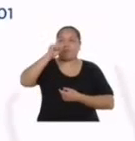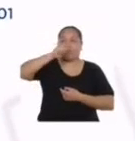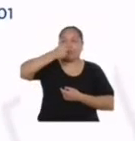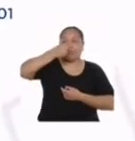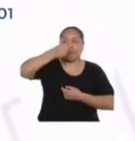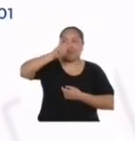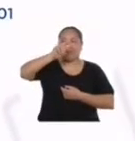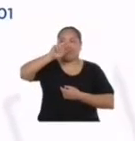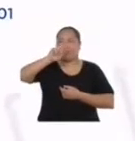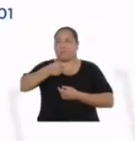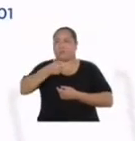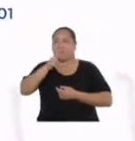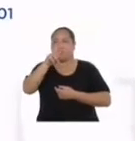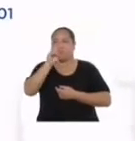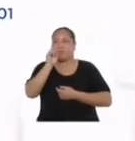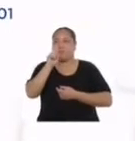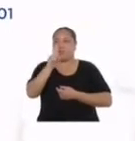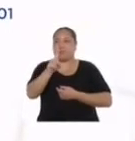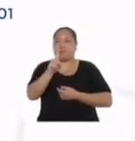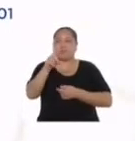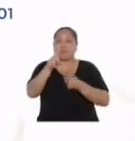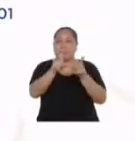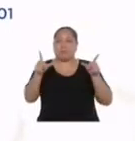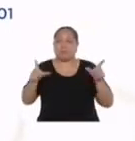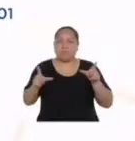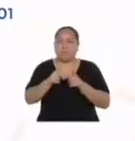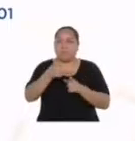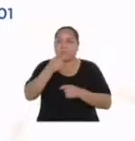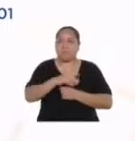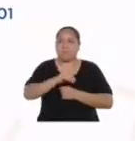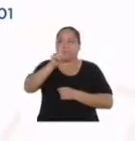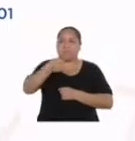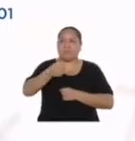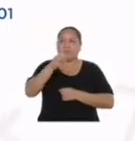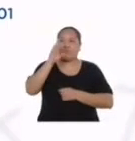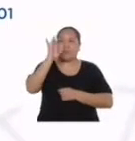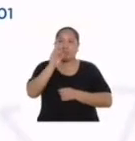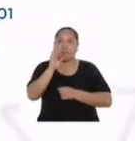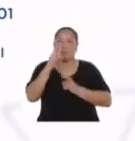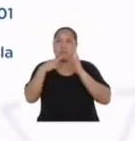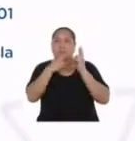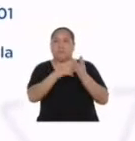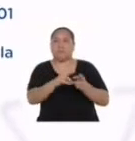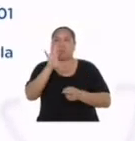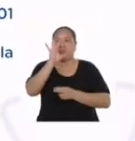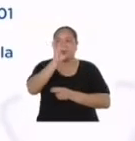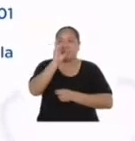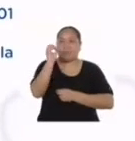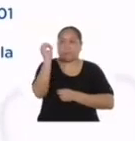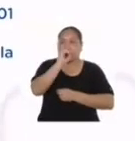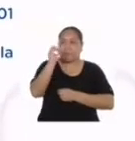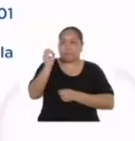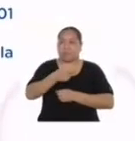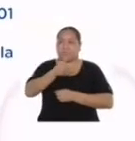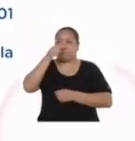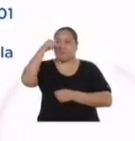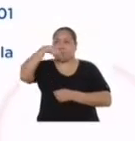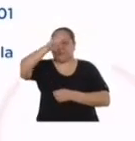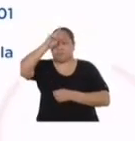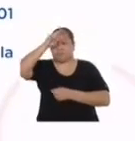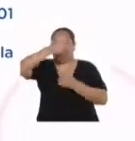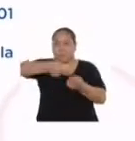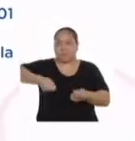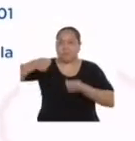12.201 lagunas y 1.007 ríos. El 80% del agua del Perú es utilizada en la actividad agrícola,